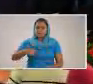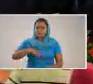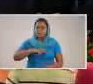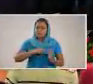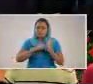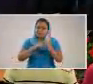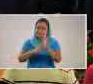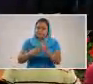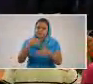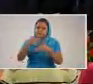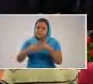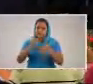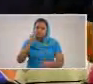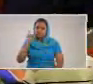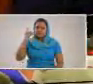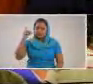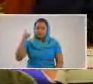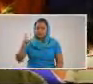presentamos delante de ti,